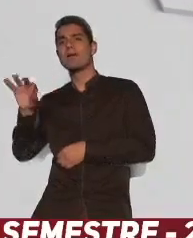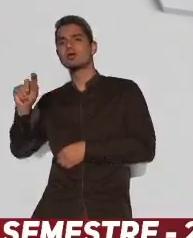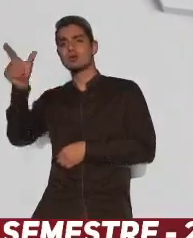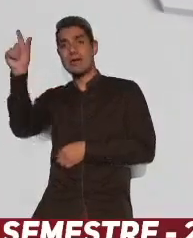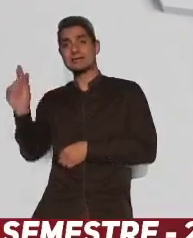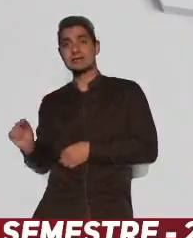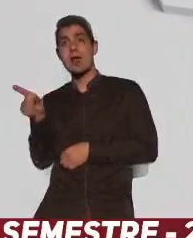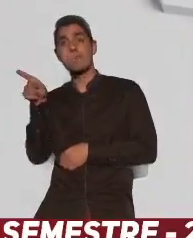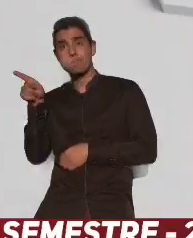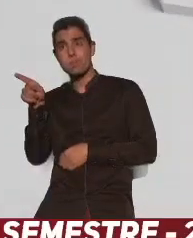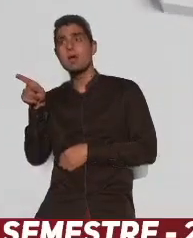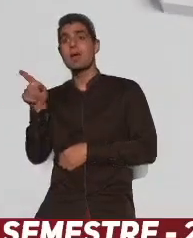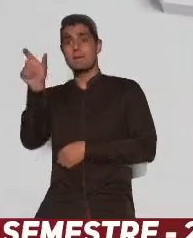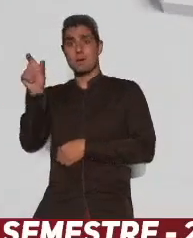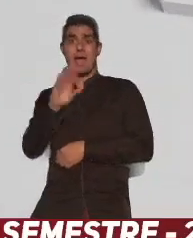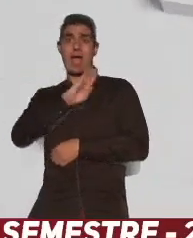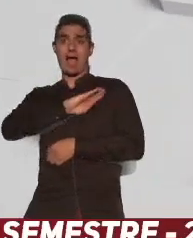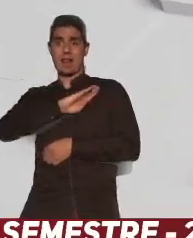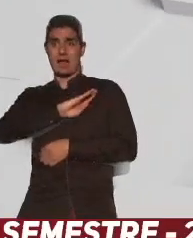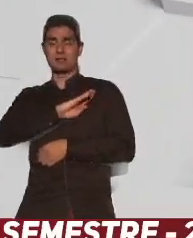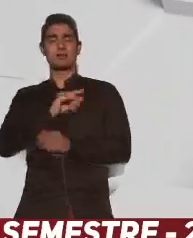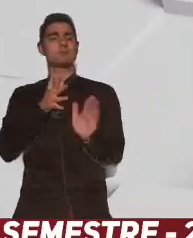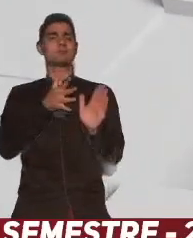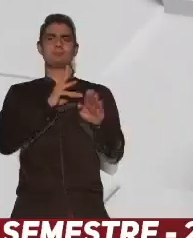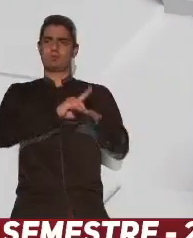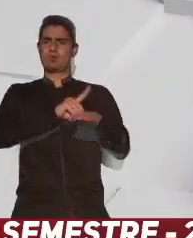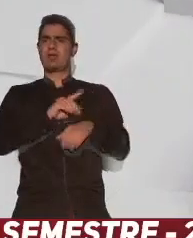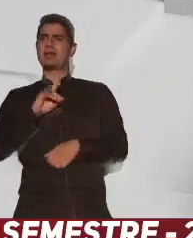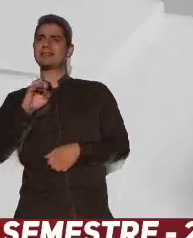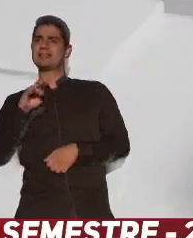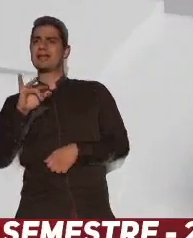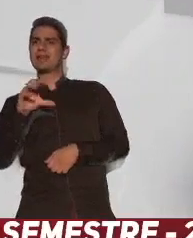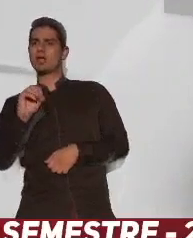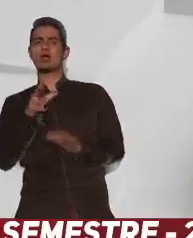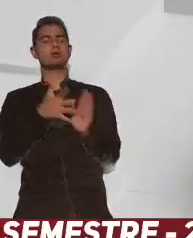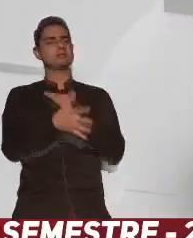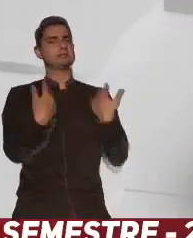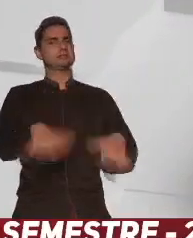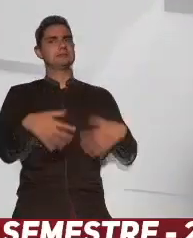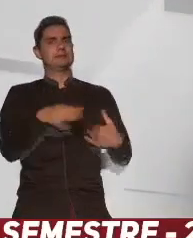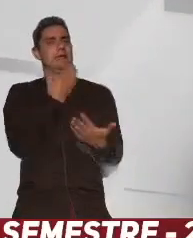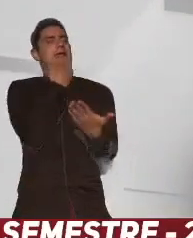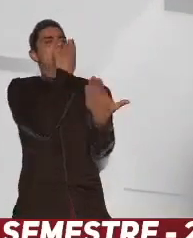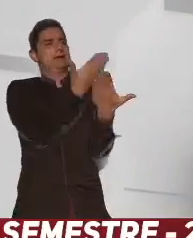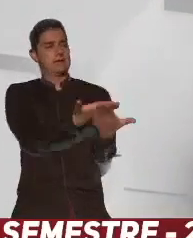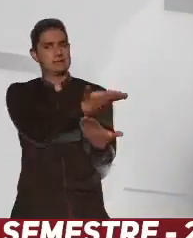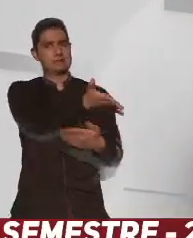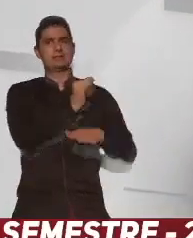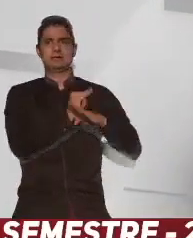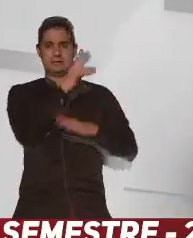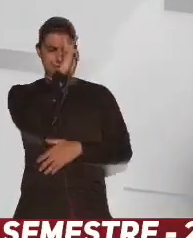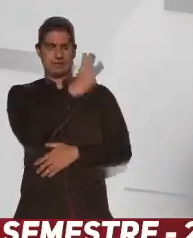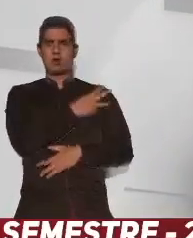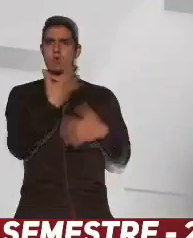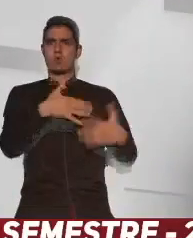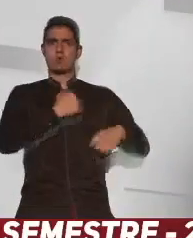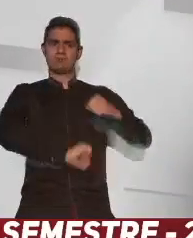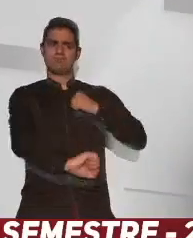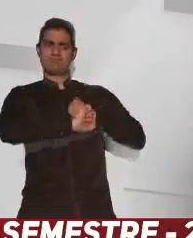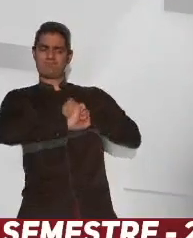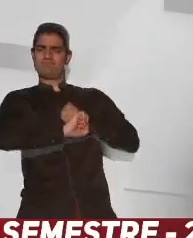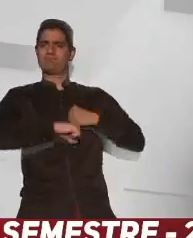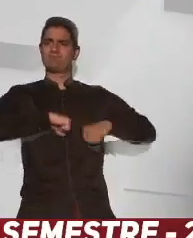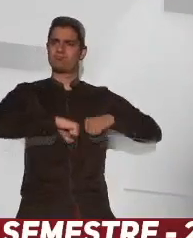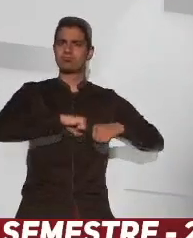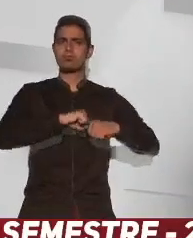el doctor Danilo Duque, ha manifestado su gratitud con la institución gracias al trabajo articulado para la entrega de una planta